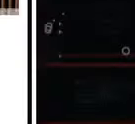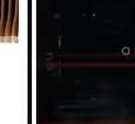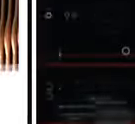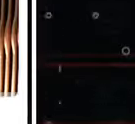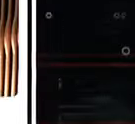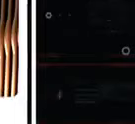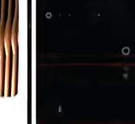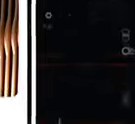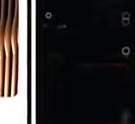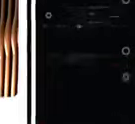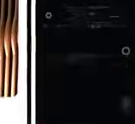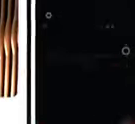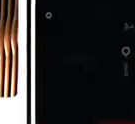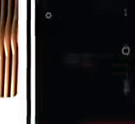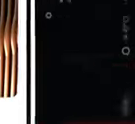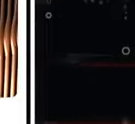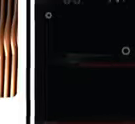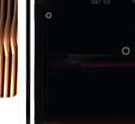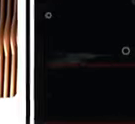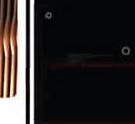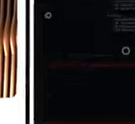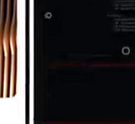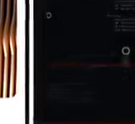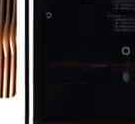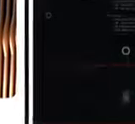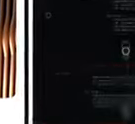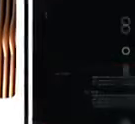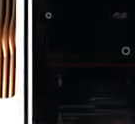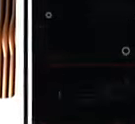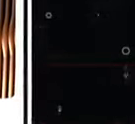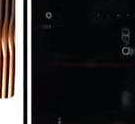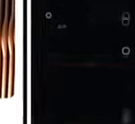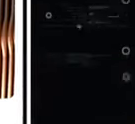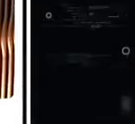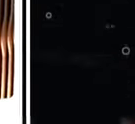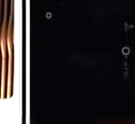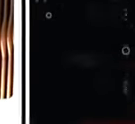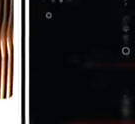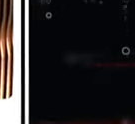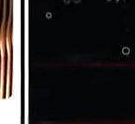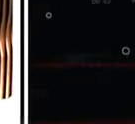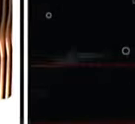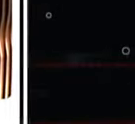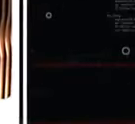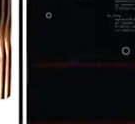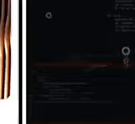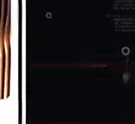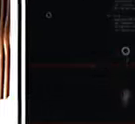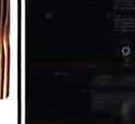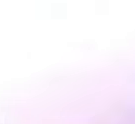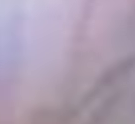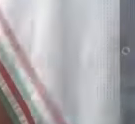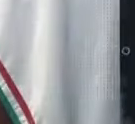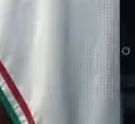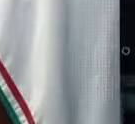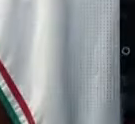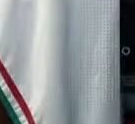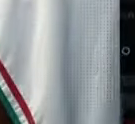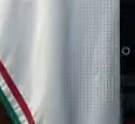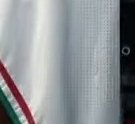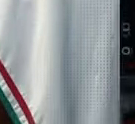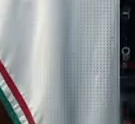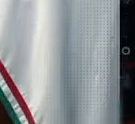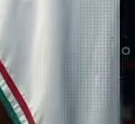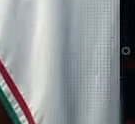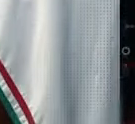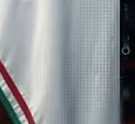1. El caso Veracruz. La campaña contra el gobernador de Veracruz, Cuitláhuac García, ha tenido dos momentos.